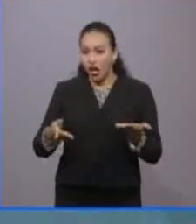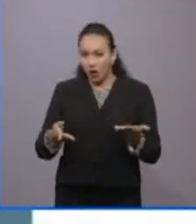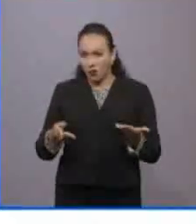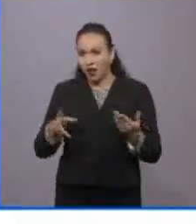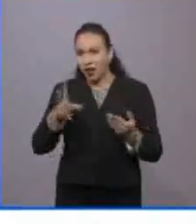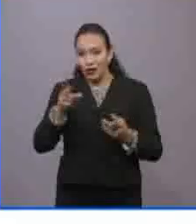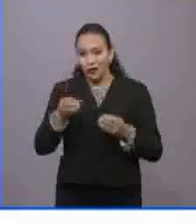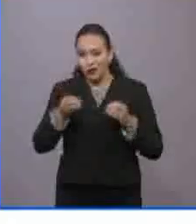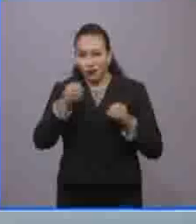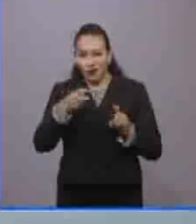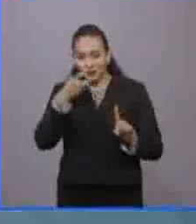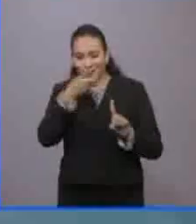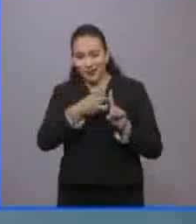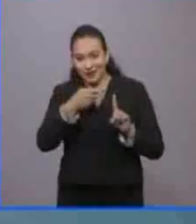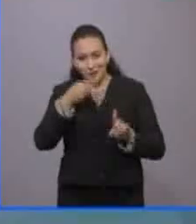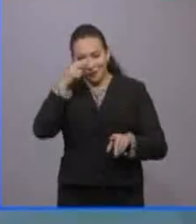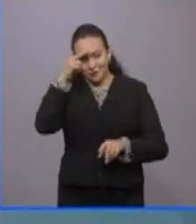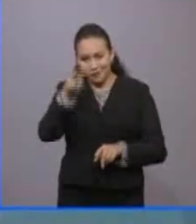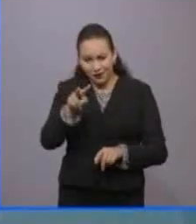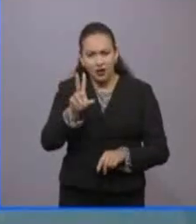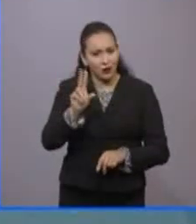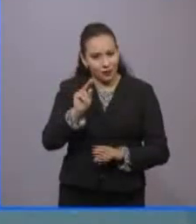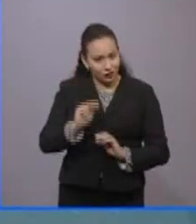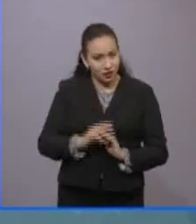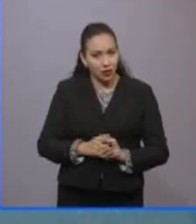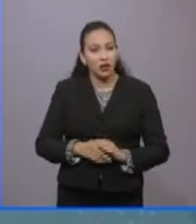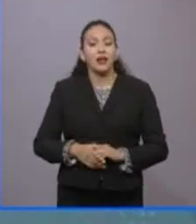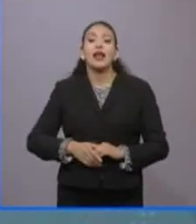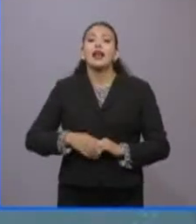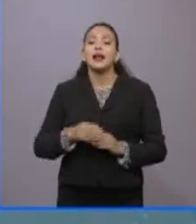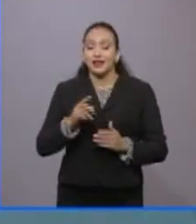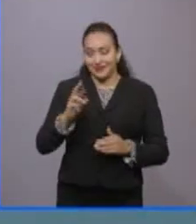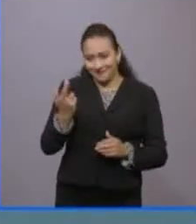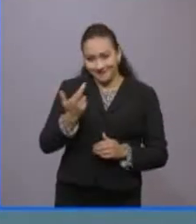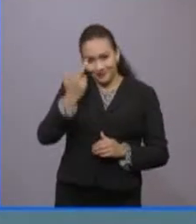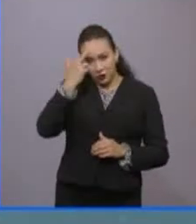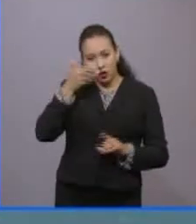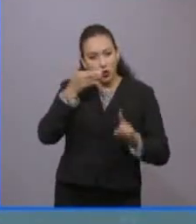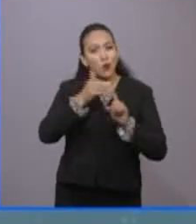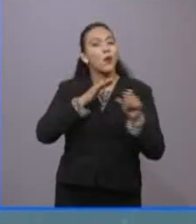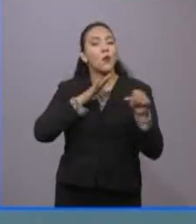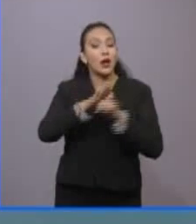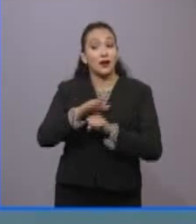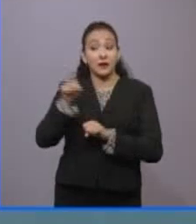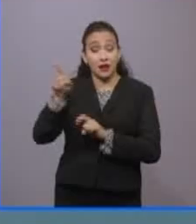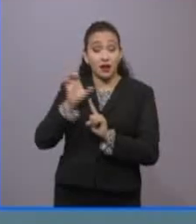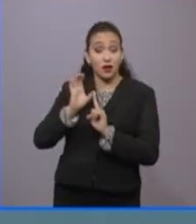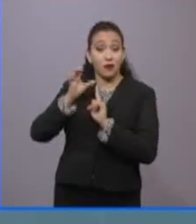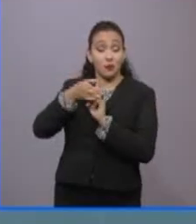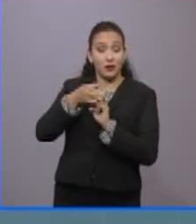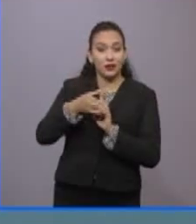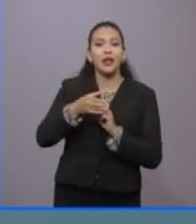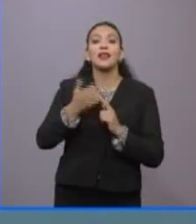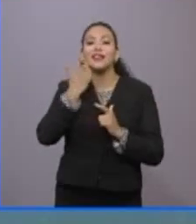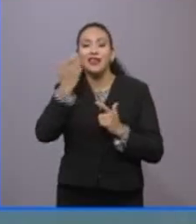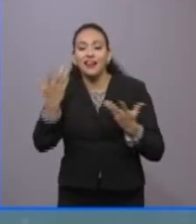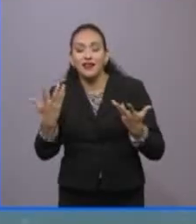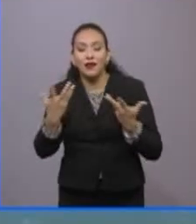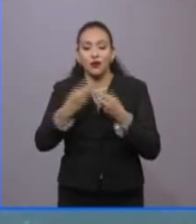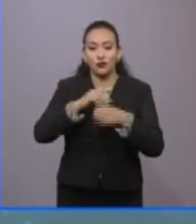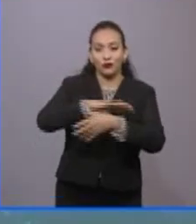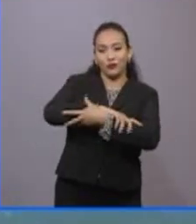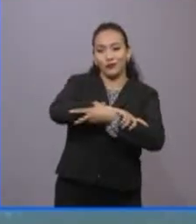los siguientes pasos del procedimiento instaurado, recordando que el objetivo del comité es mantener la cooperación y